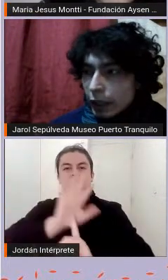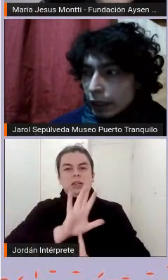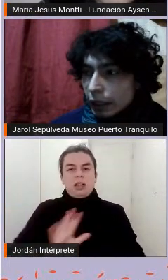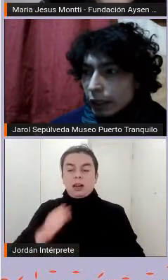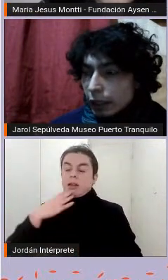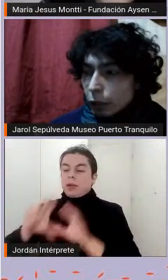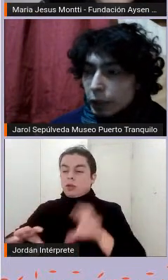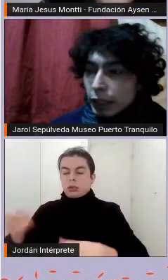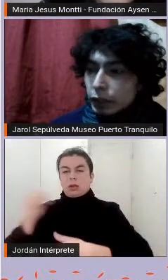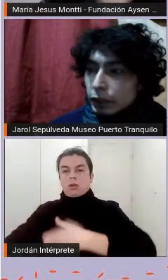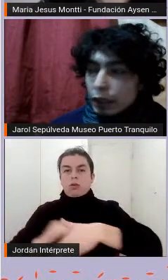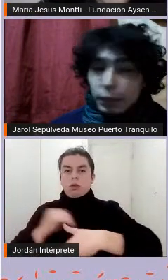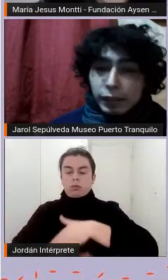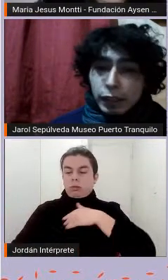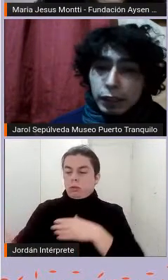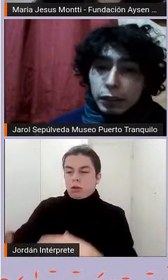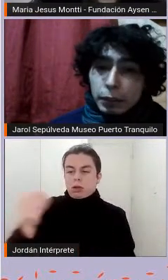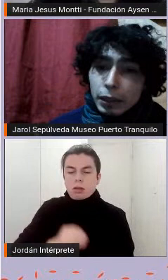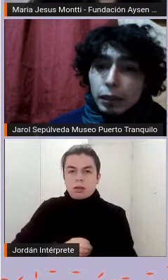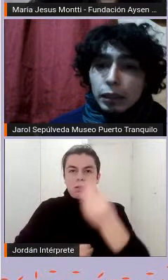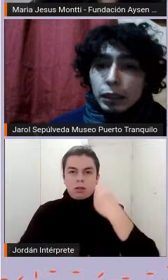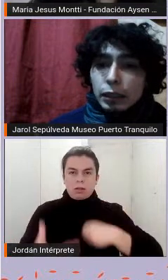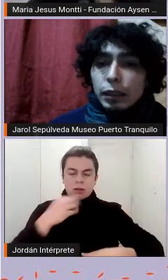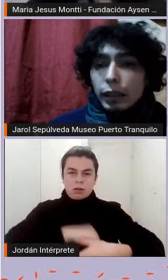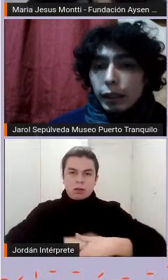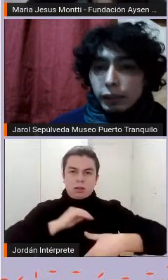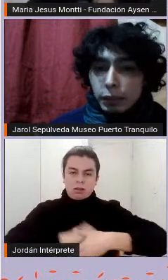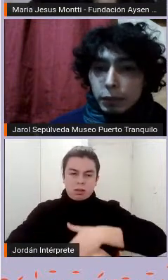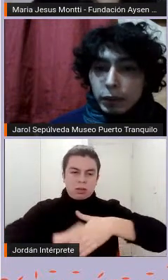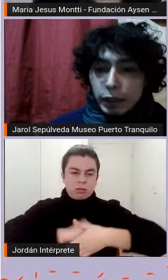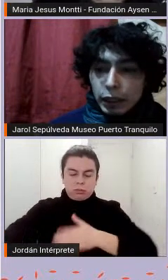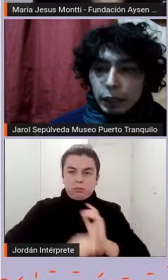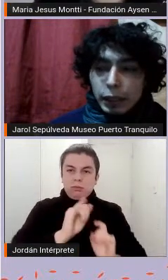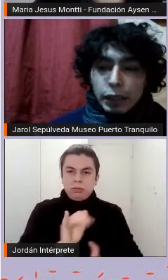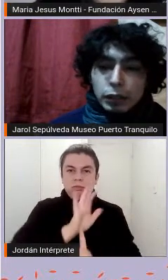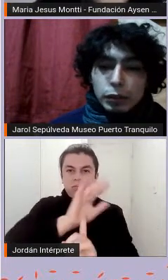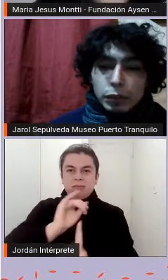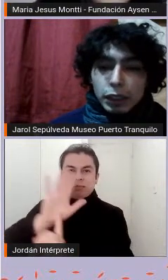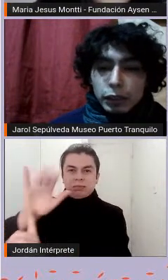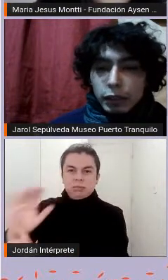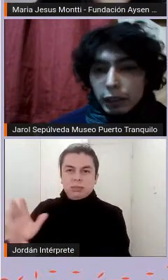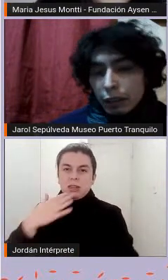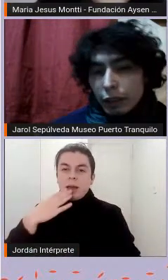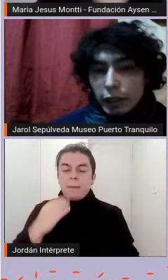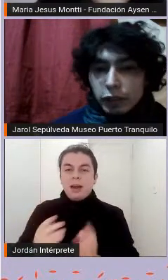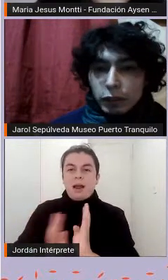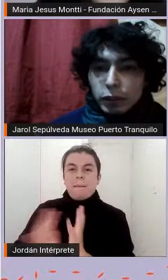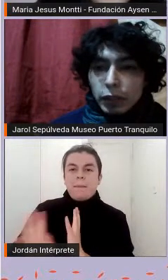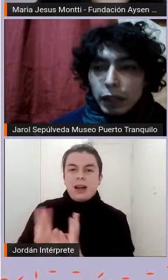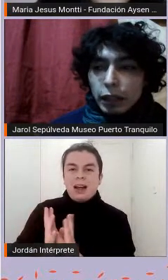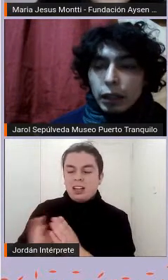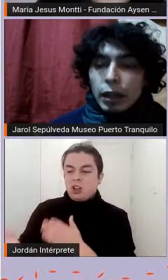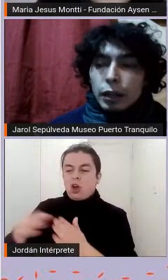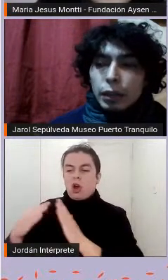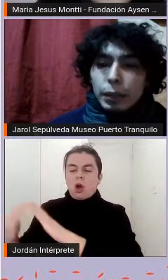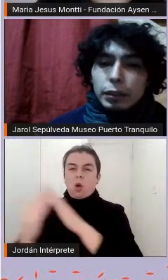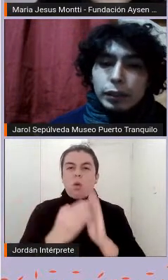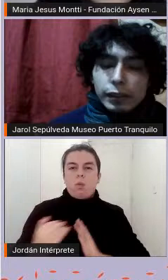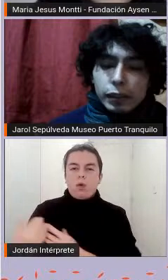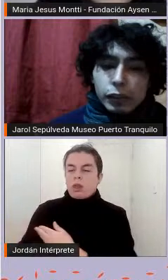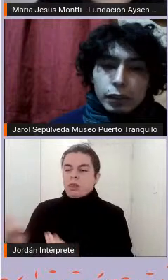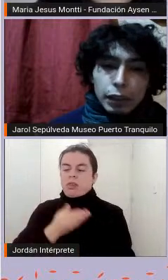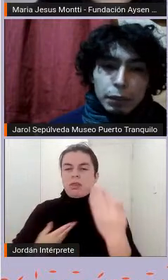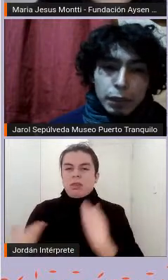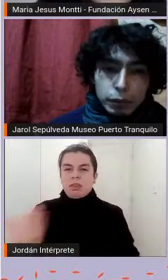como recopilando y almacenando también, y asimismo el mercadito comunitario, que vendría siendo otra parte